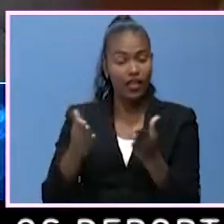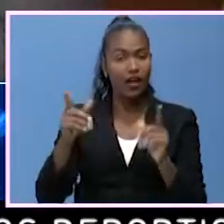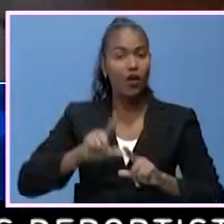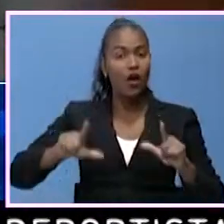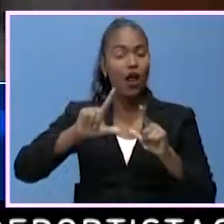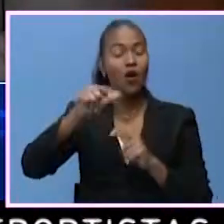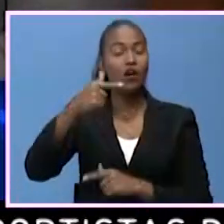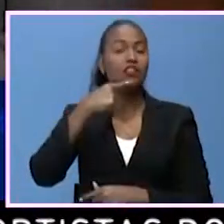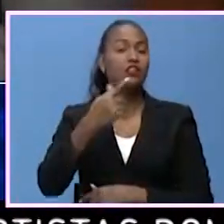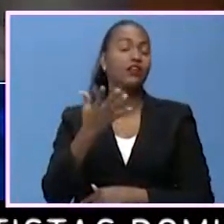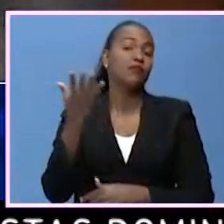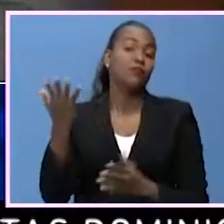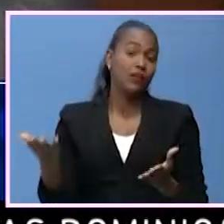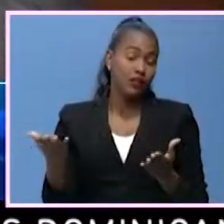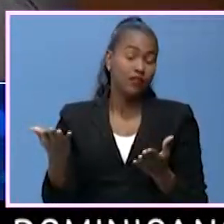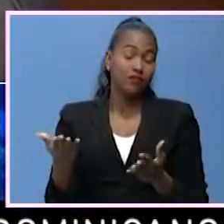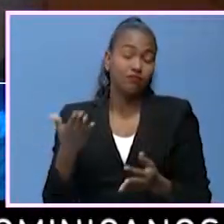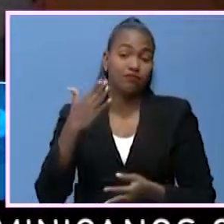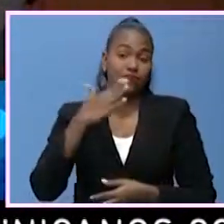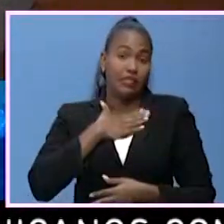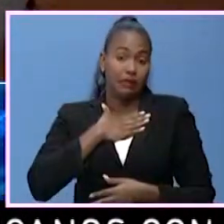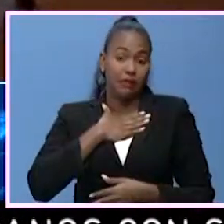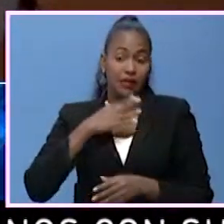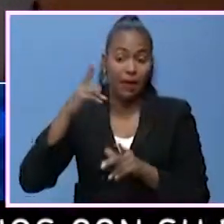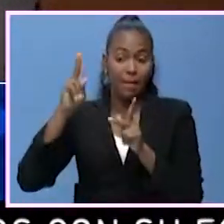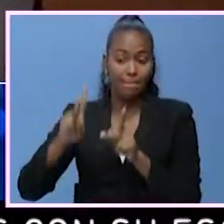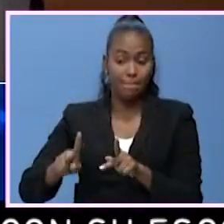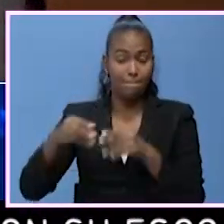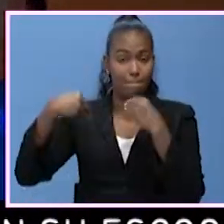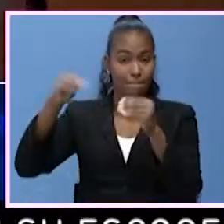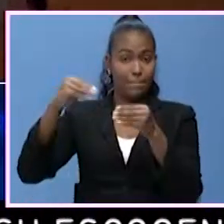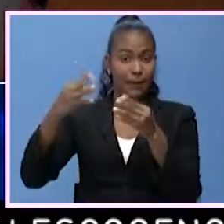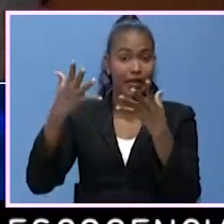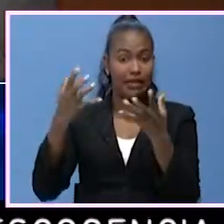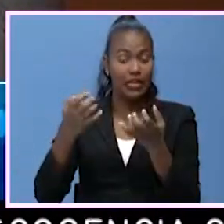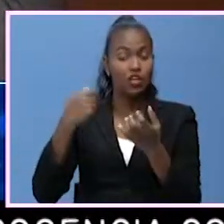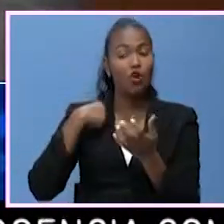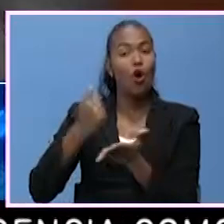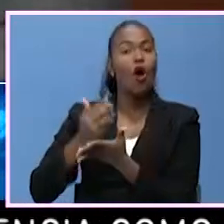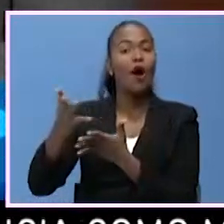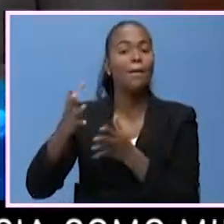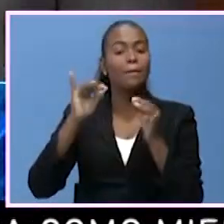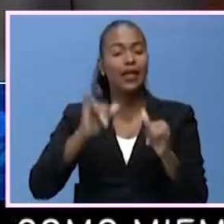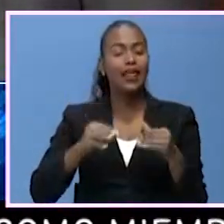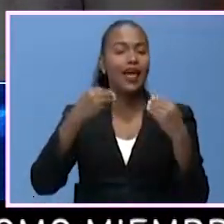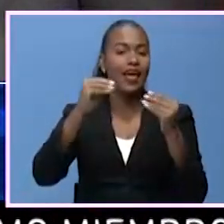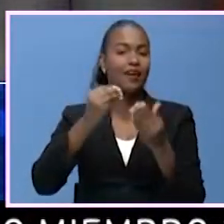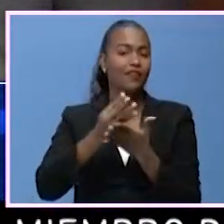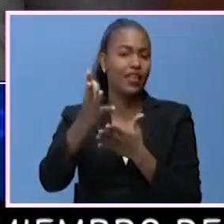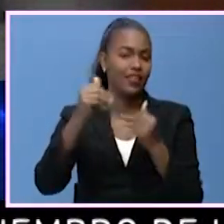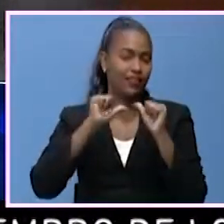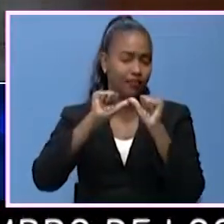entonces dices, bueno, mi empleador me quiere vender. Tú le compras y te quedas con el negocio. Y cuéntame, ¿cómo te ha ido con el